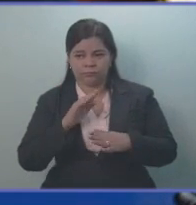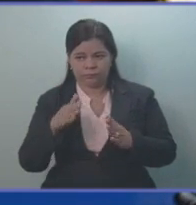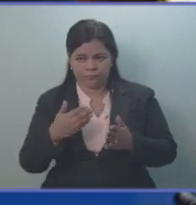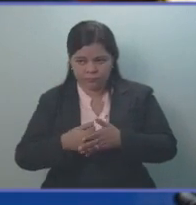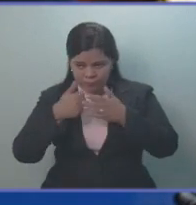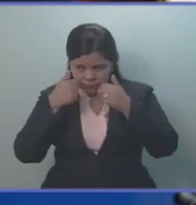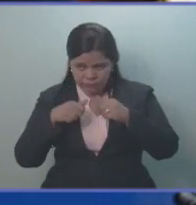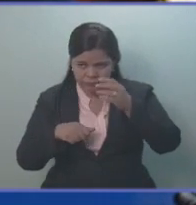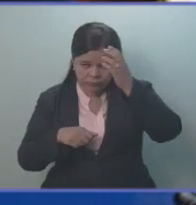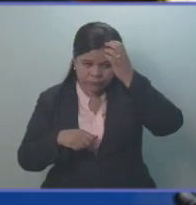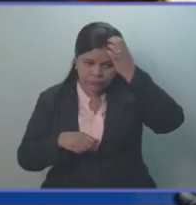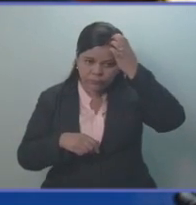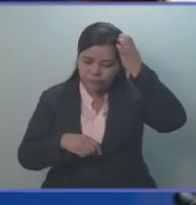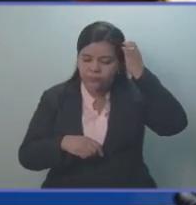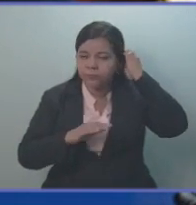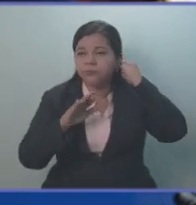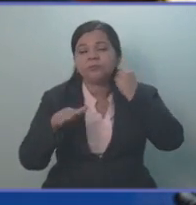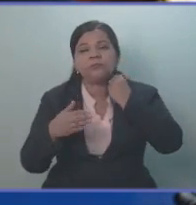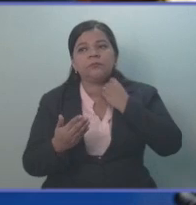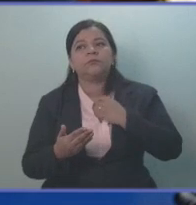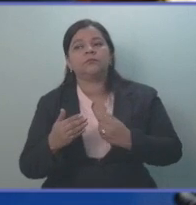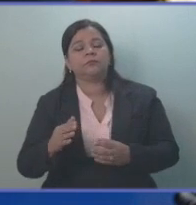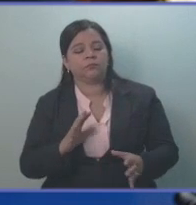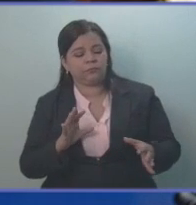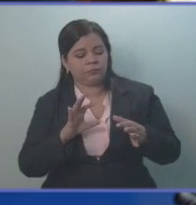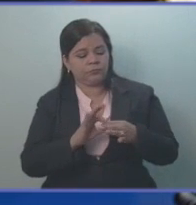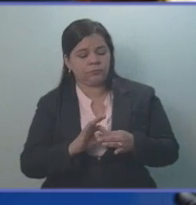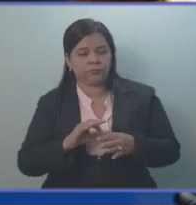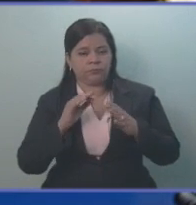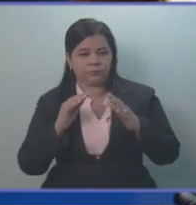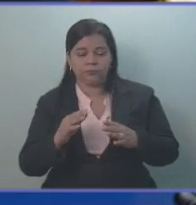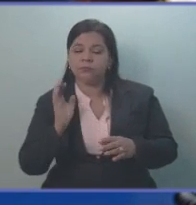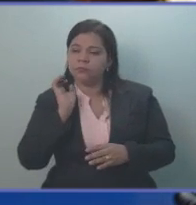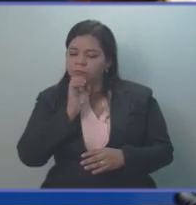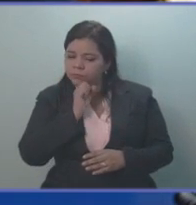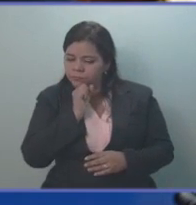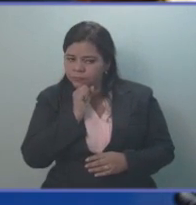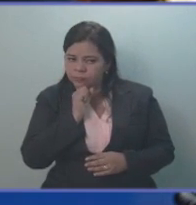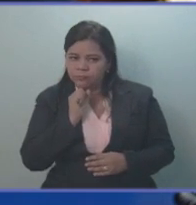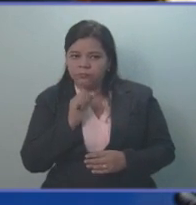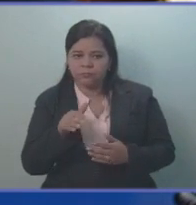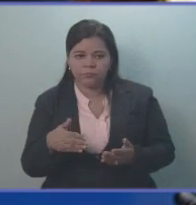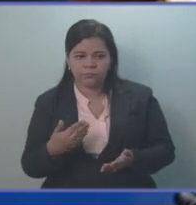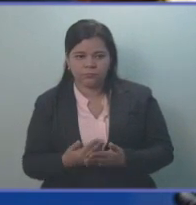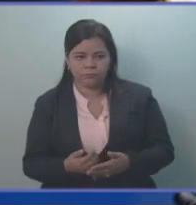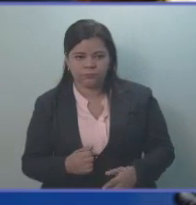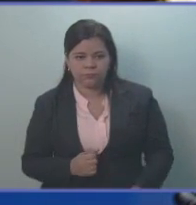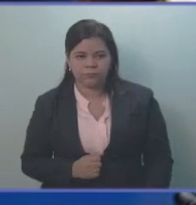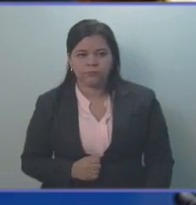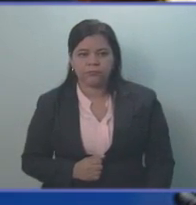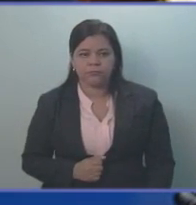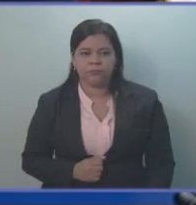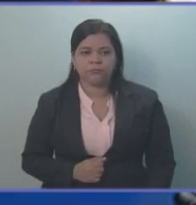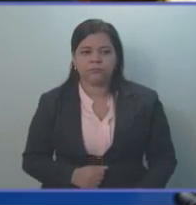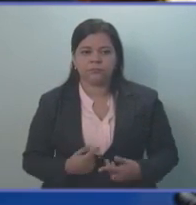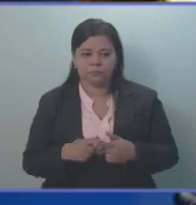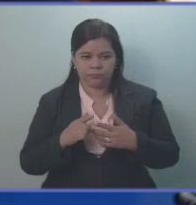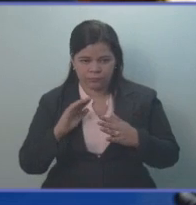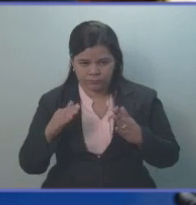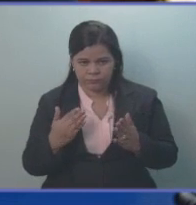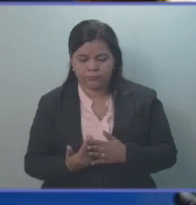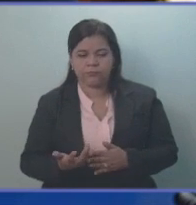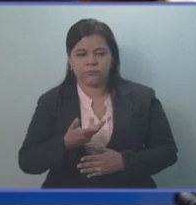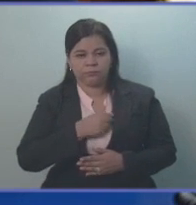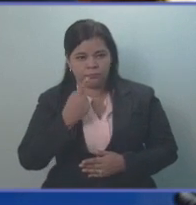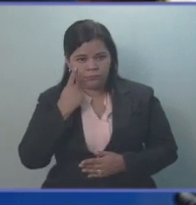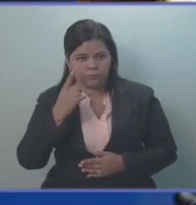buenas y estrechas relaciones con la República de China, Taiwán, y hoy tenemos también el